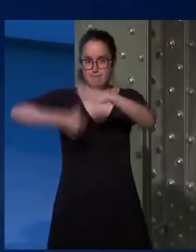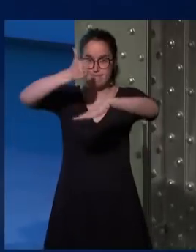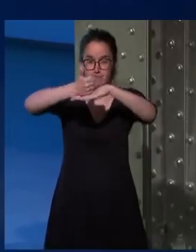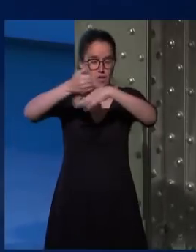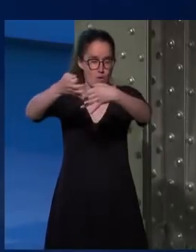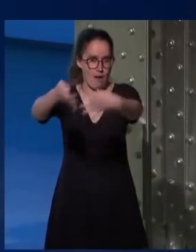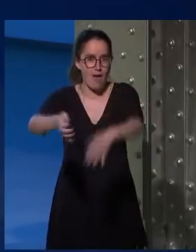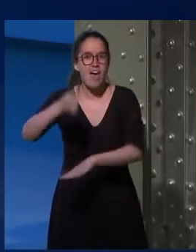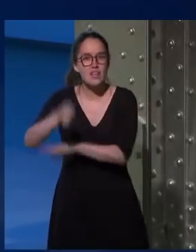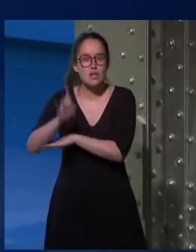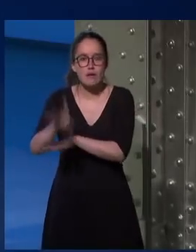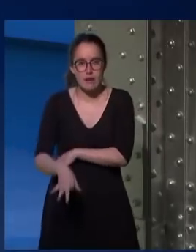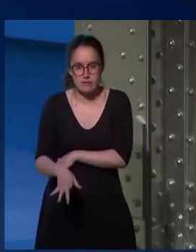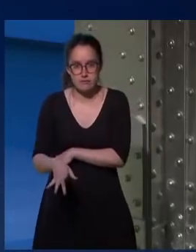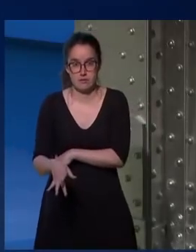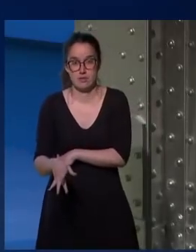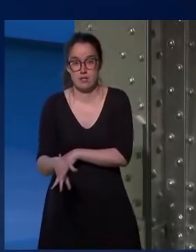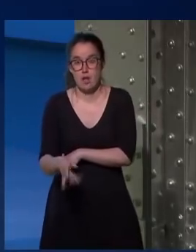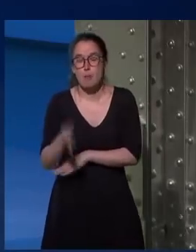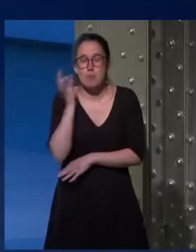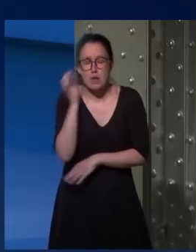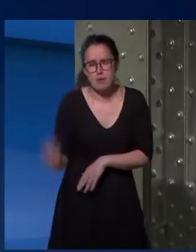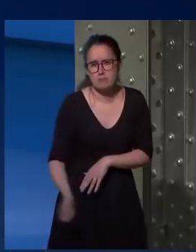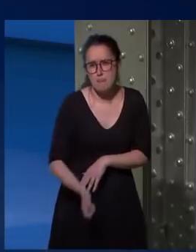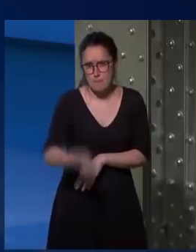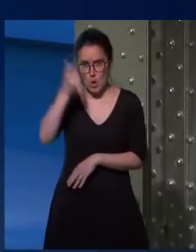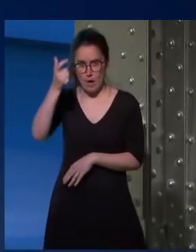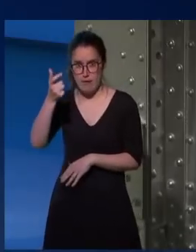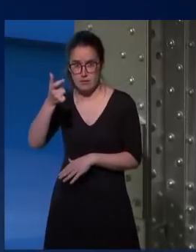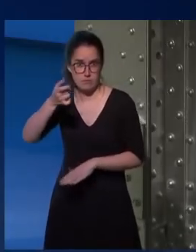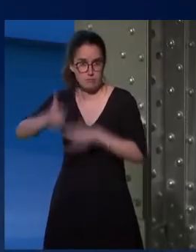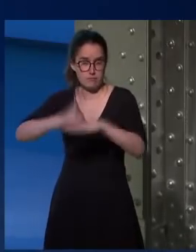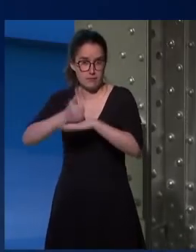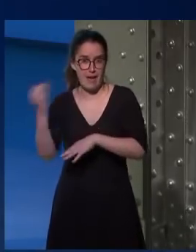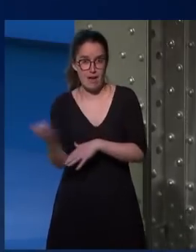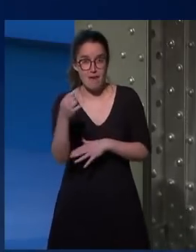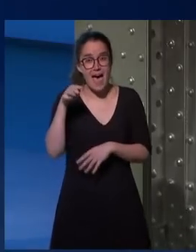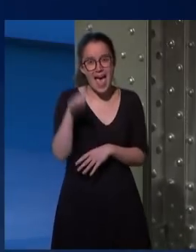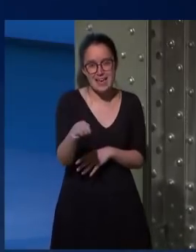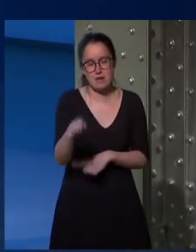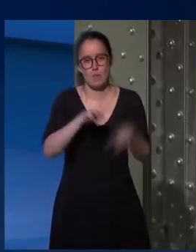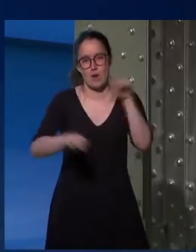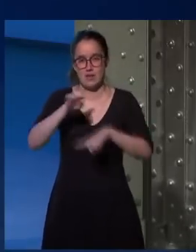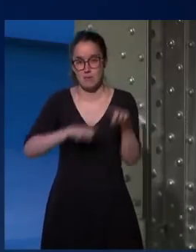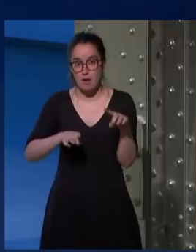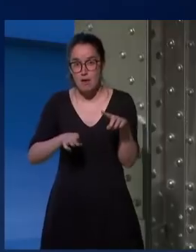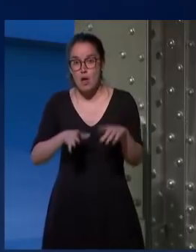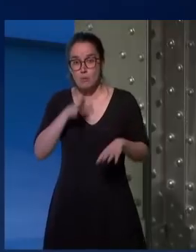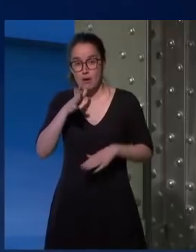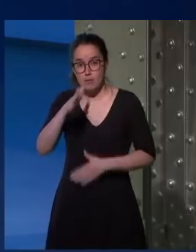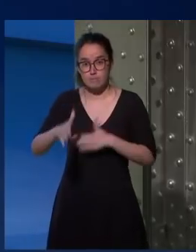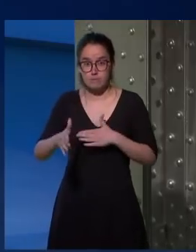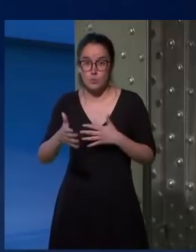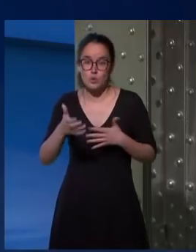como siempre, ¿no? La dirección. ¿Quién está en la dirección? ¿No? Son muy pocas las mujeres que están en los mandos superiores y ahí es donde radica el problema. Porque cuando es la